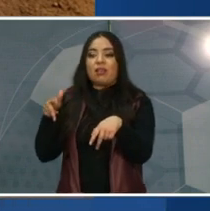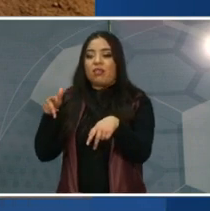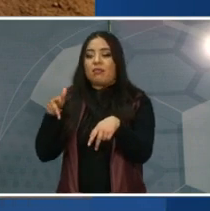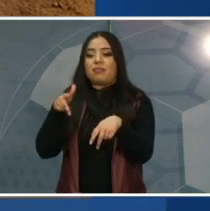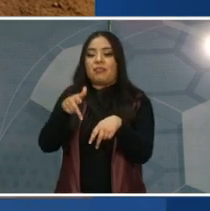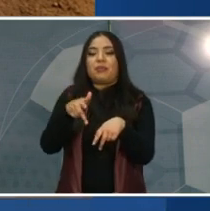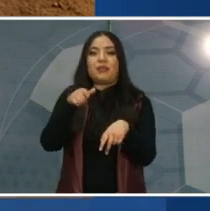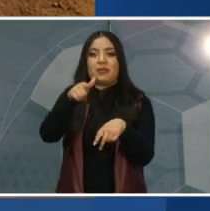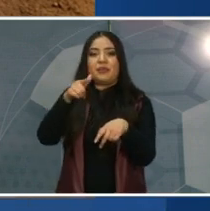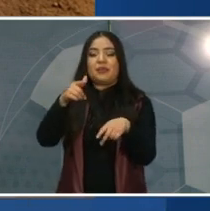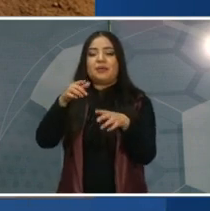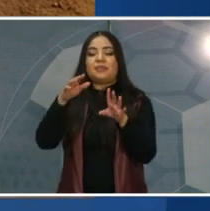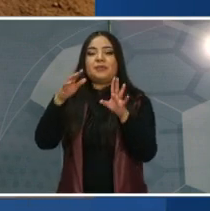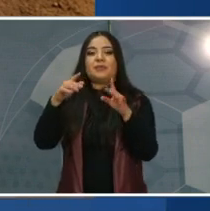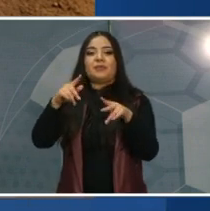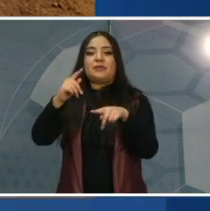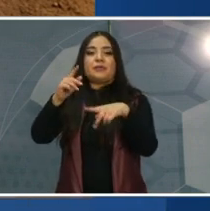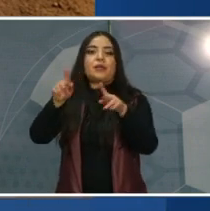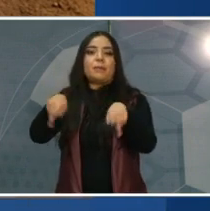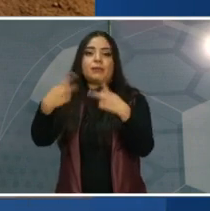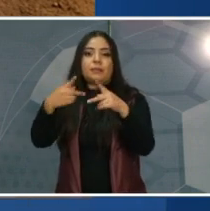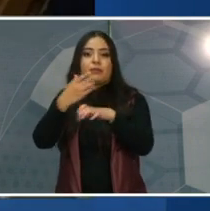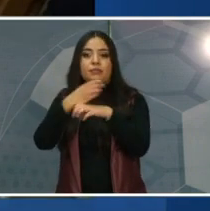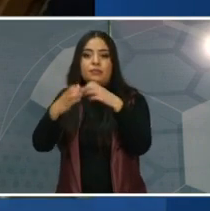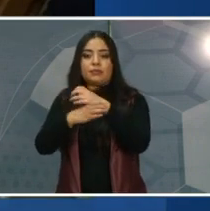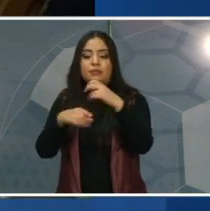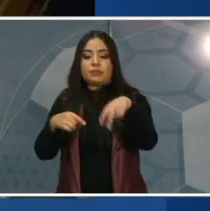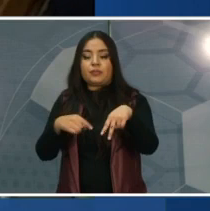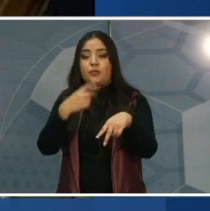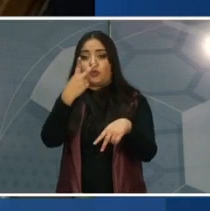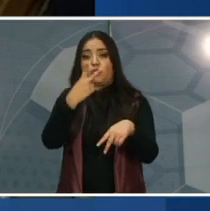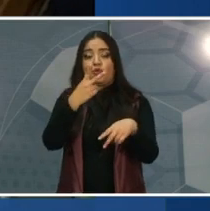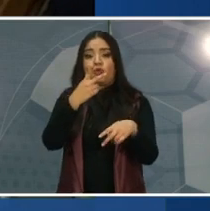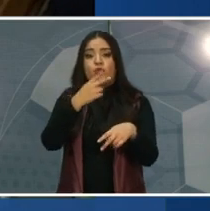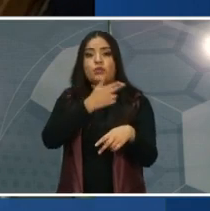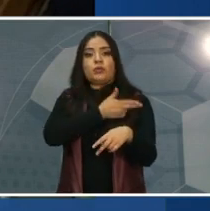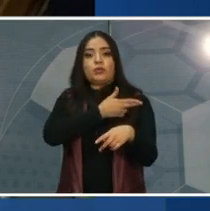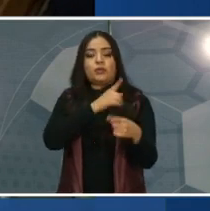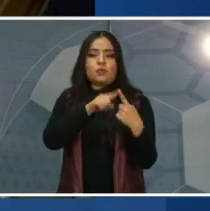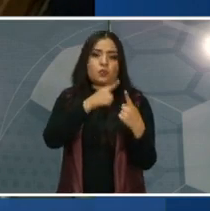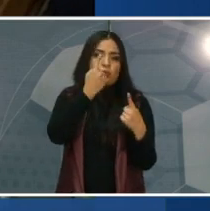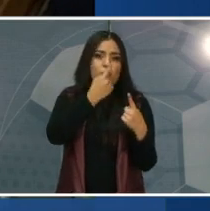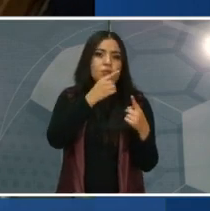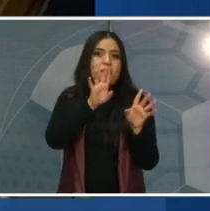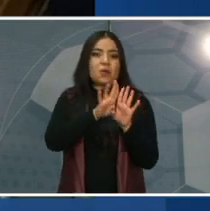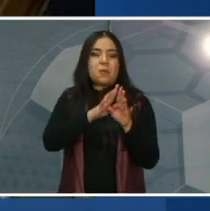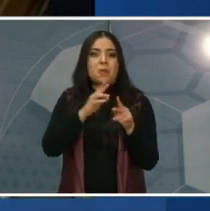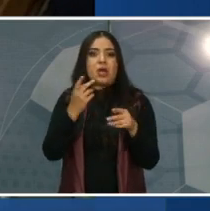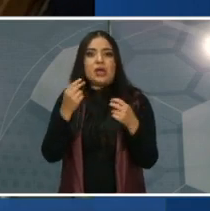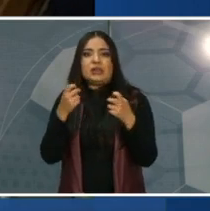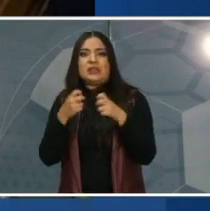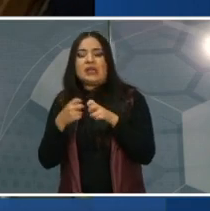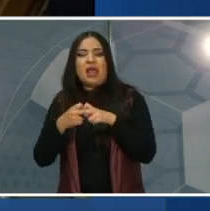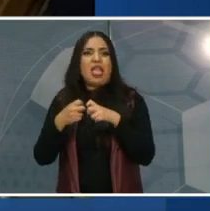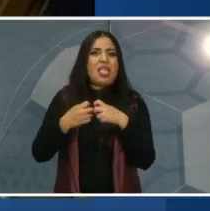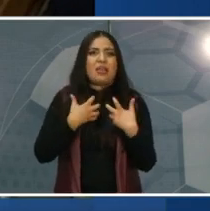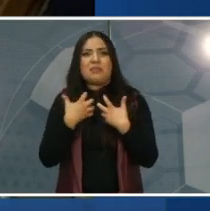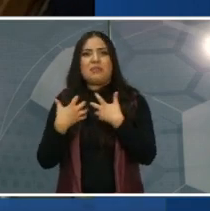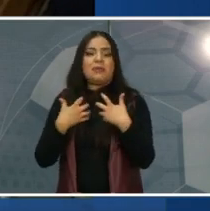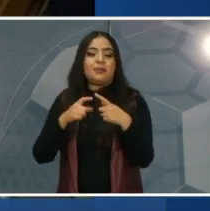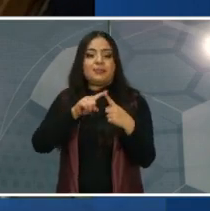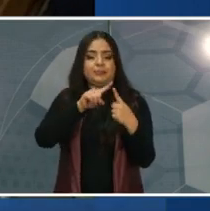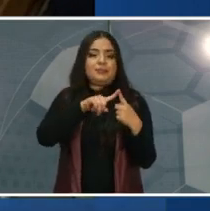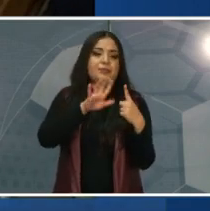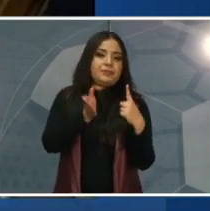lugar resultan dos personas lesionadas una de ellas es solamente presentó una crisis nerviosa mientras que la otra una persona masculina